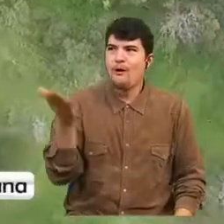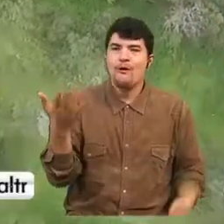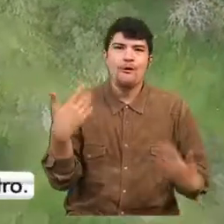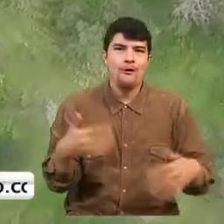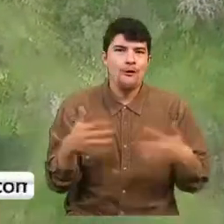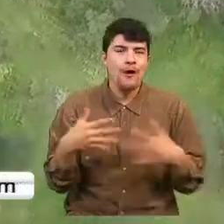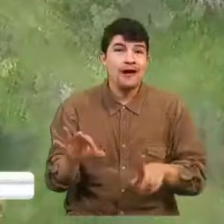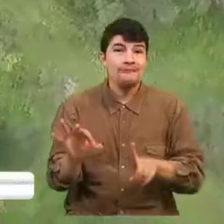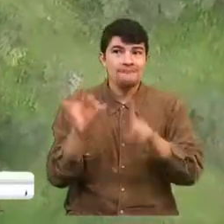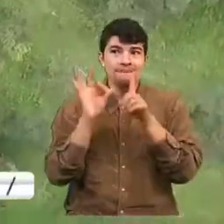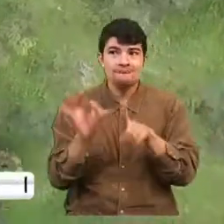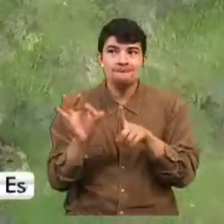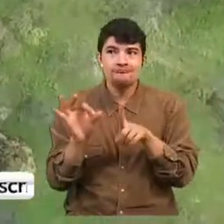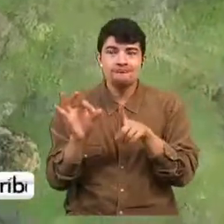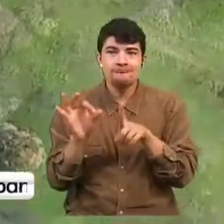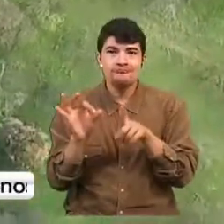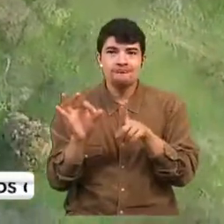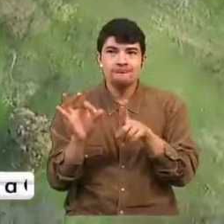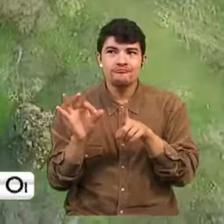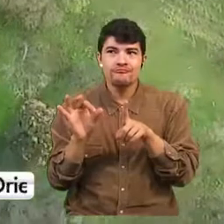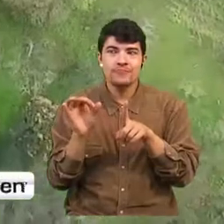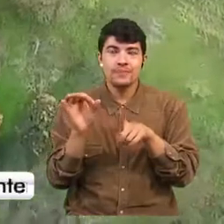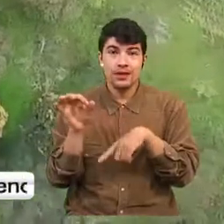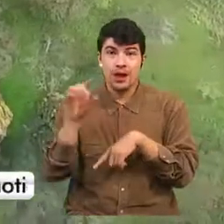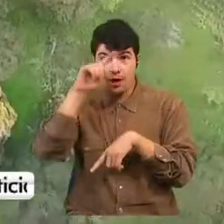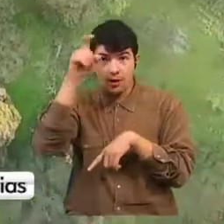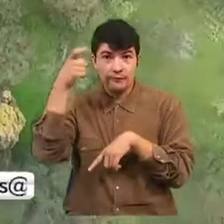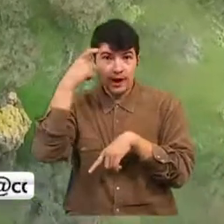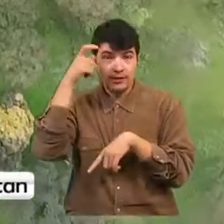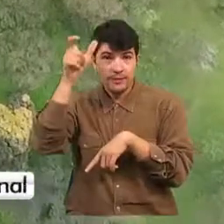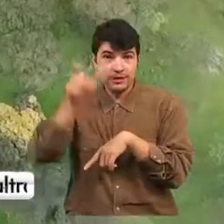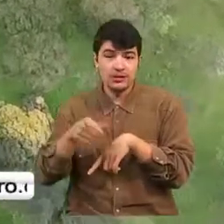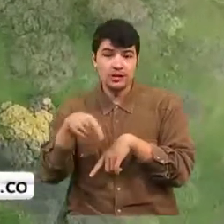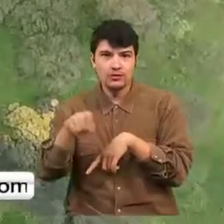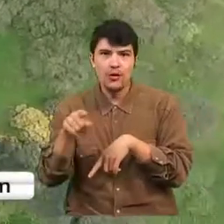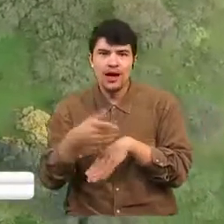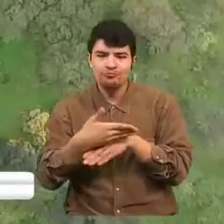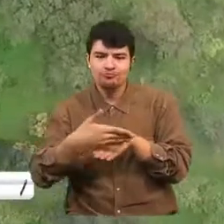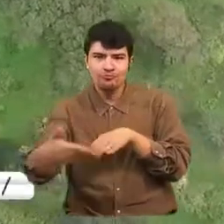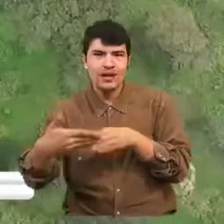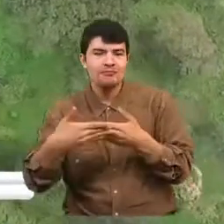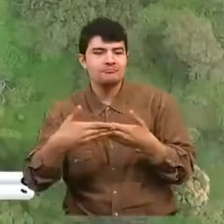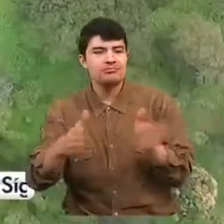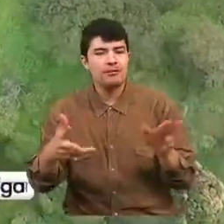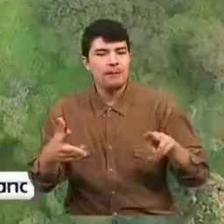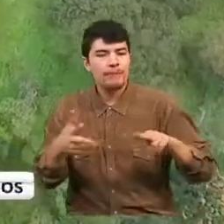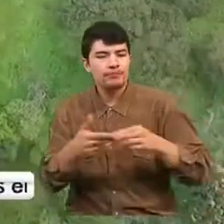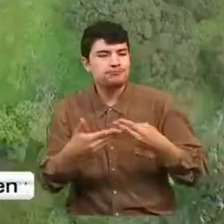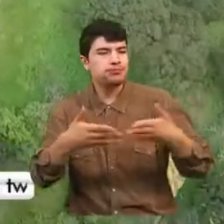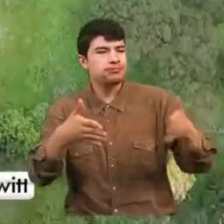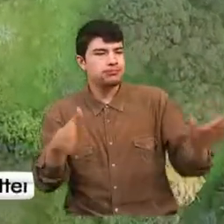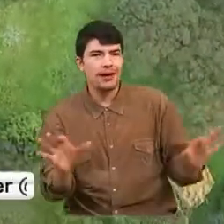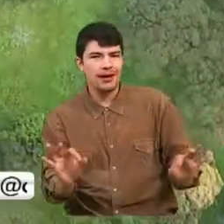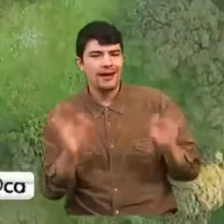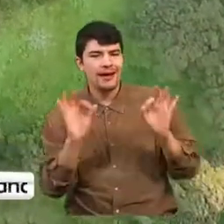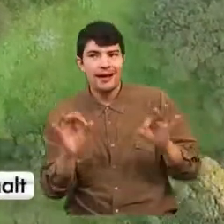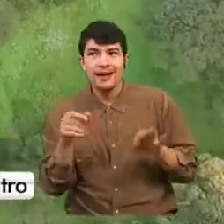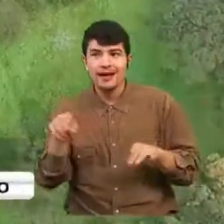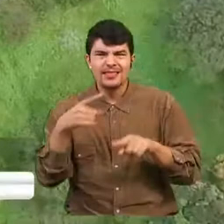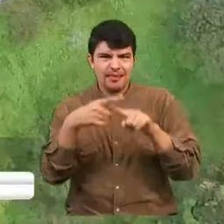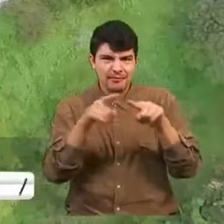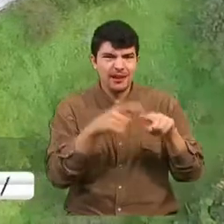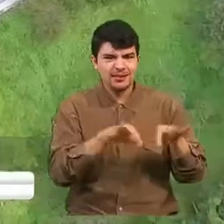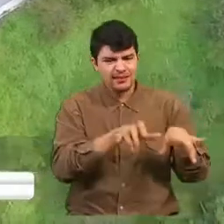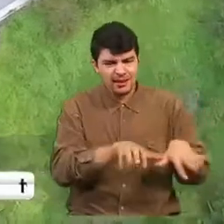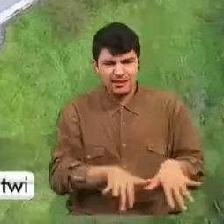la vía que en pocos minutos estará inaugurando el gobernador de Santander, Didier Tavera, con presencia de los diferentes secretarios de despacho, con diferencia de